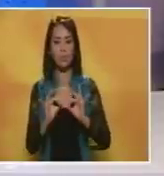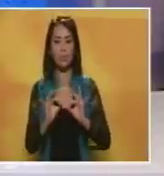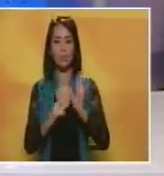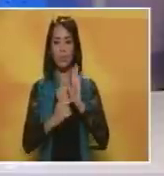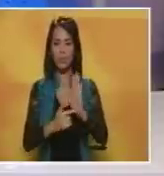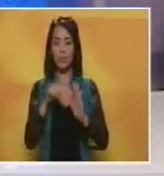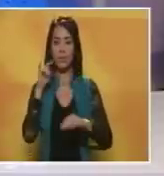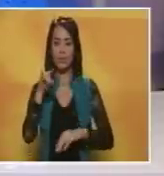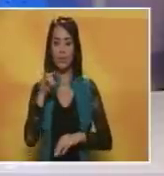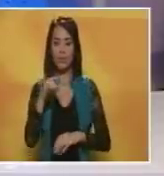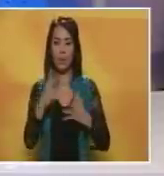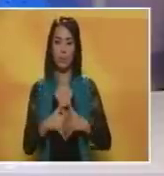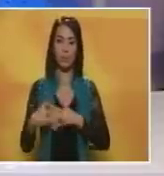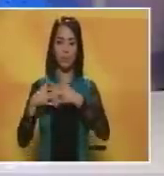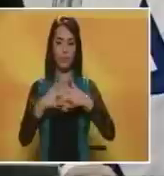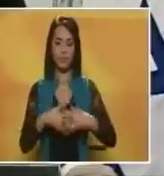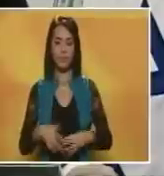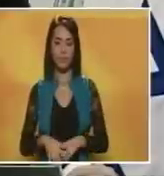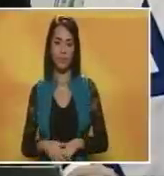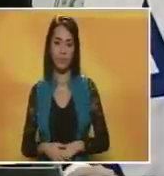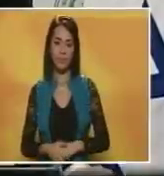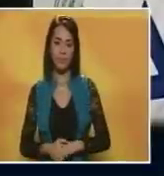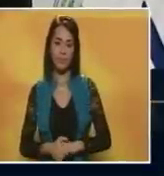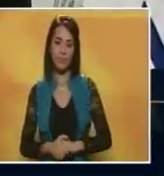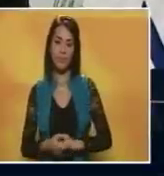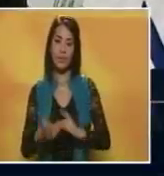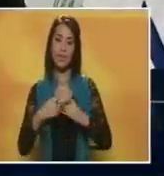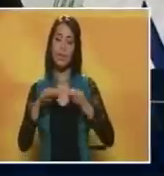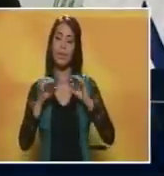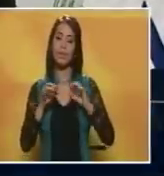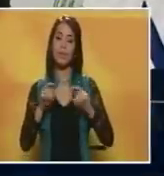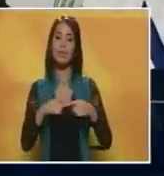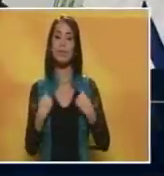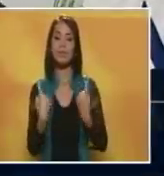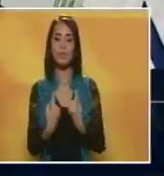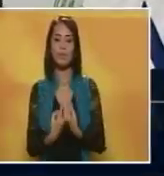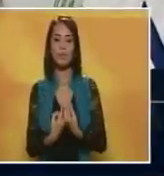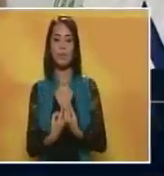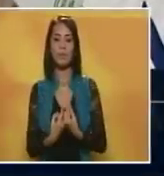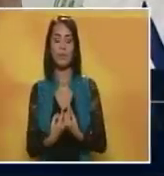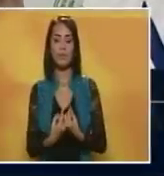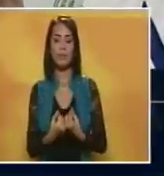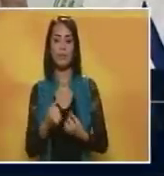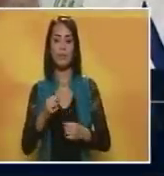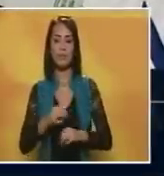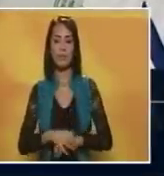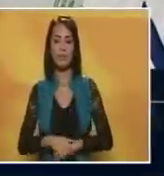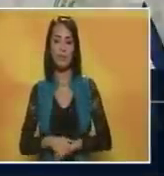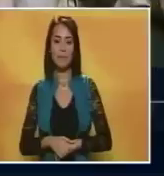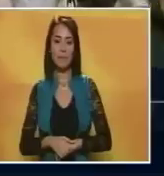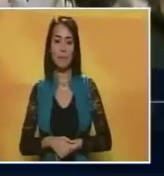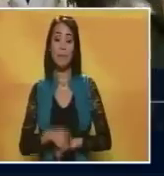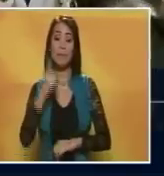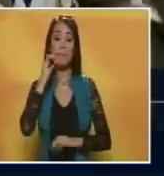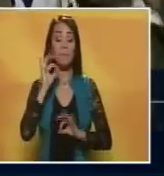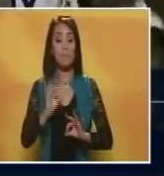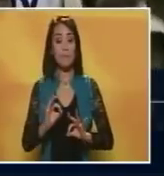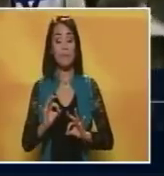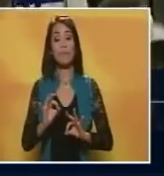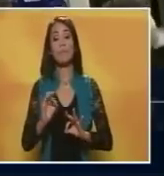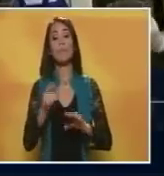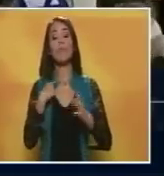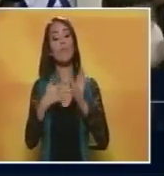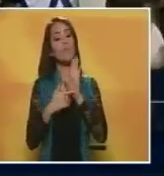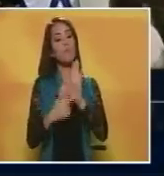este lunes por eeuu durante la ceremonia el presidente de guatemala jimmy morales celebró la decisión y manifestó que su país es un